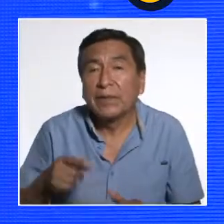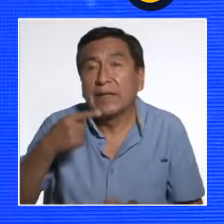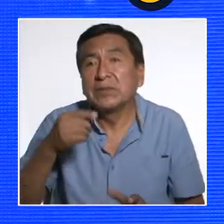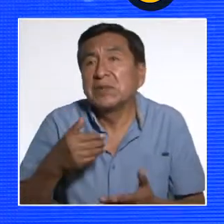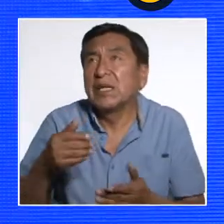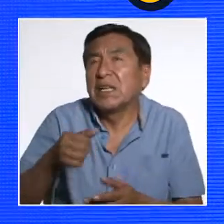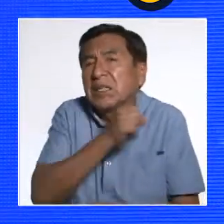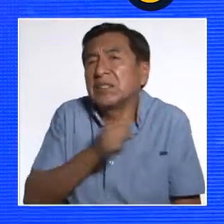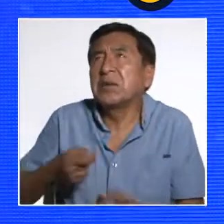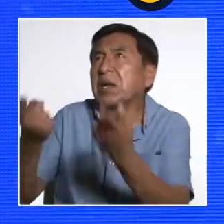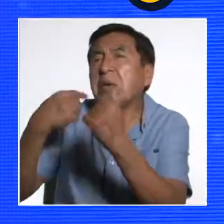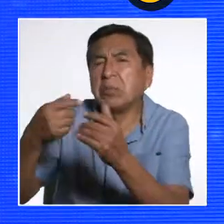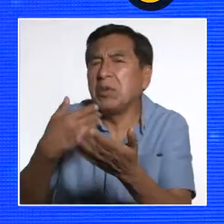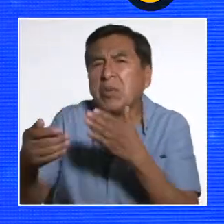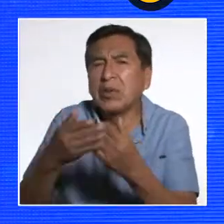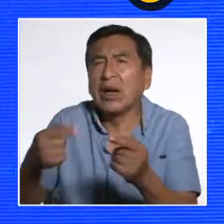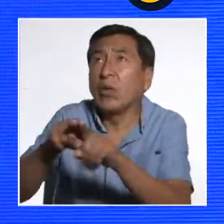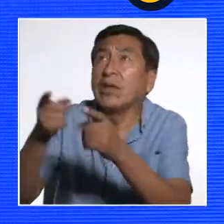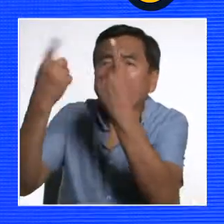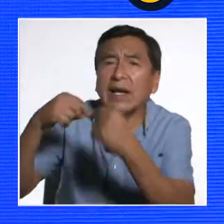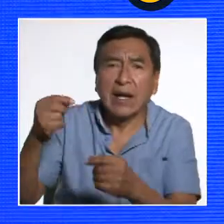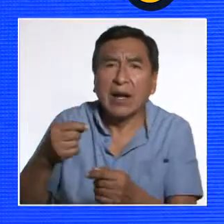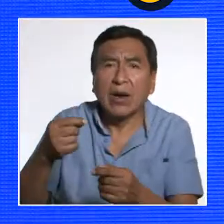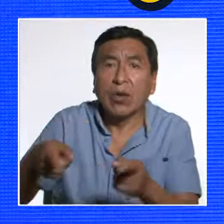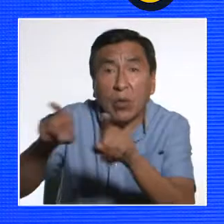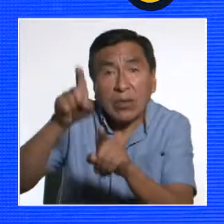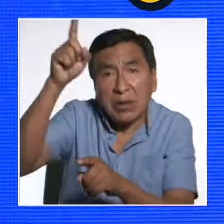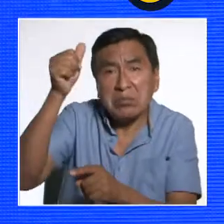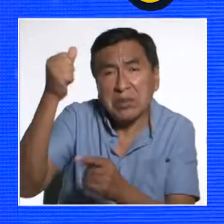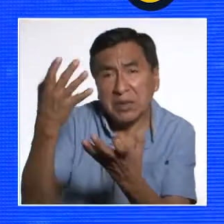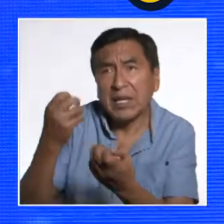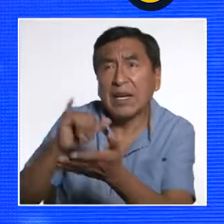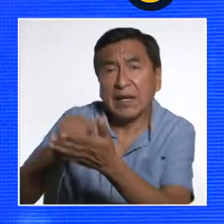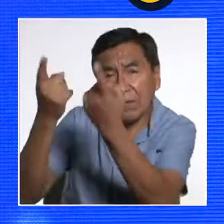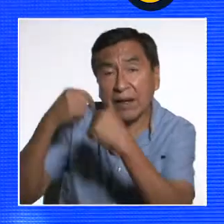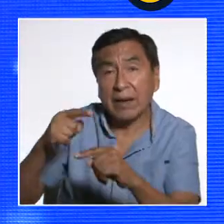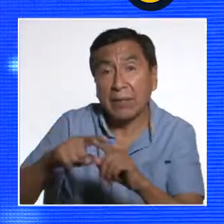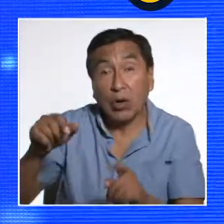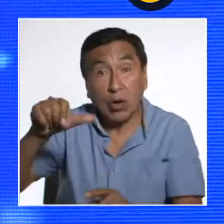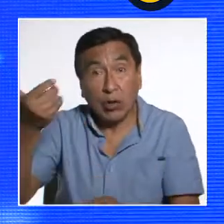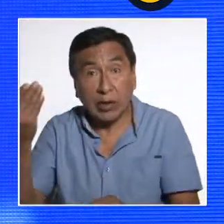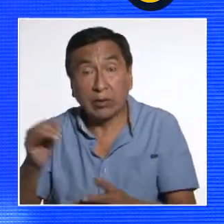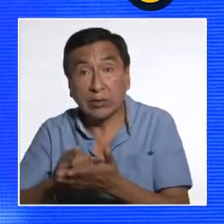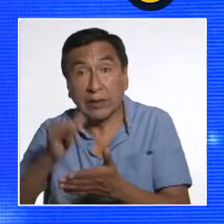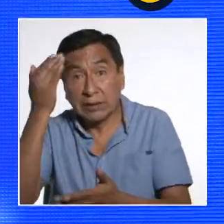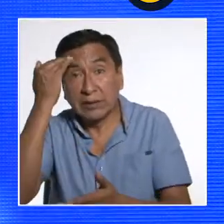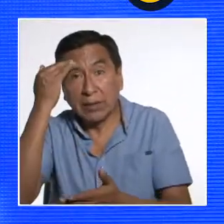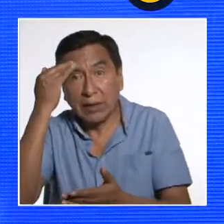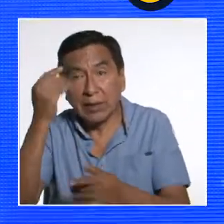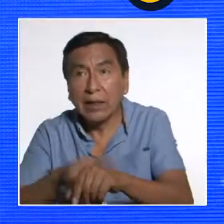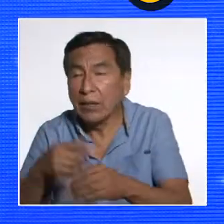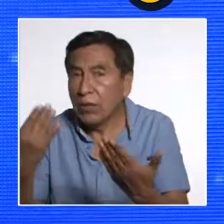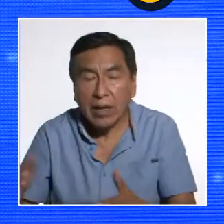venga cuando Él quiera, ¿no es cierto? ¿Alguna vez usted lo ha dicho? Todos, creo. Pero otra cosa es saber que el tiempo llegó.